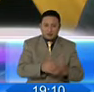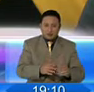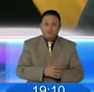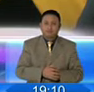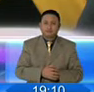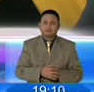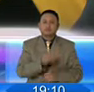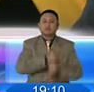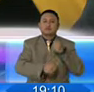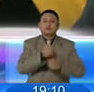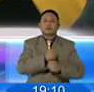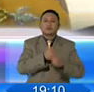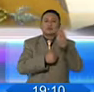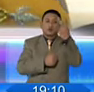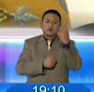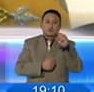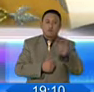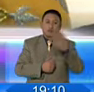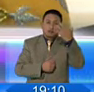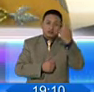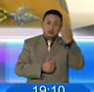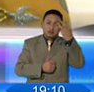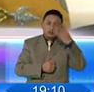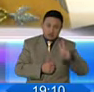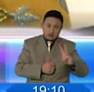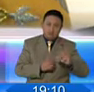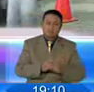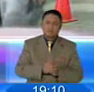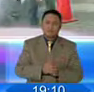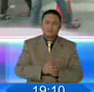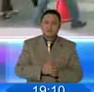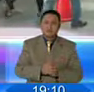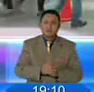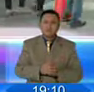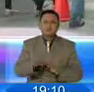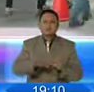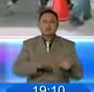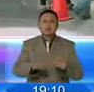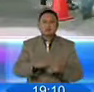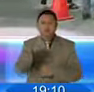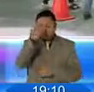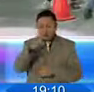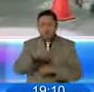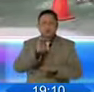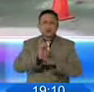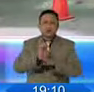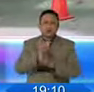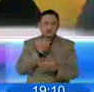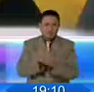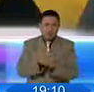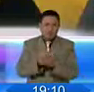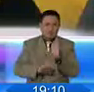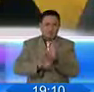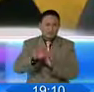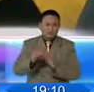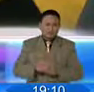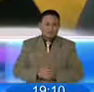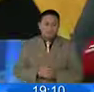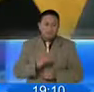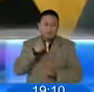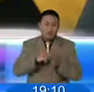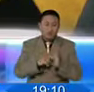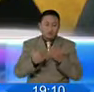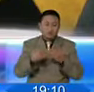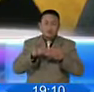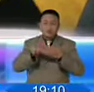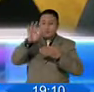años 2015 y 2016. Y expone las razones por las que asegura la economía ecuatoriana estaría en crecimiento. En esas tres variables que dan